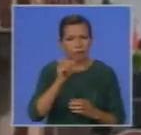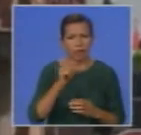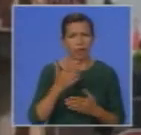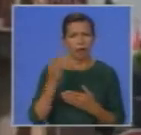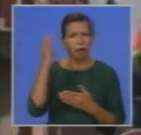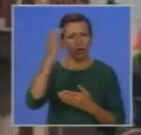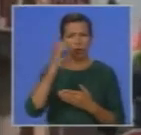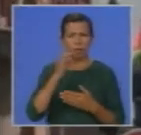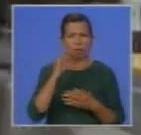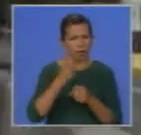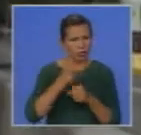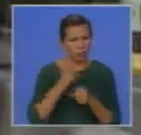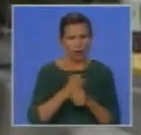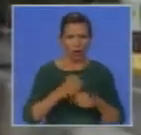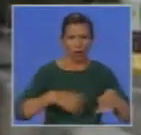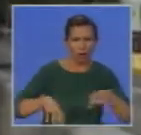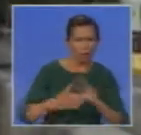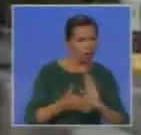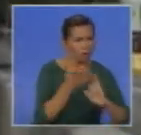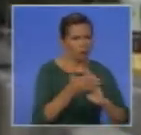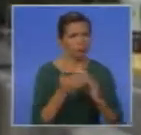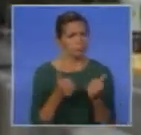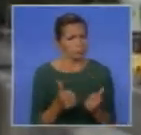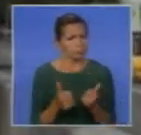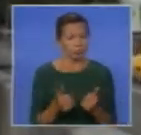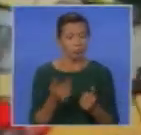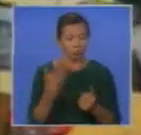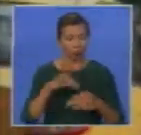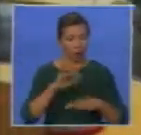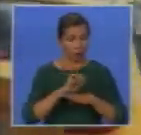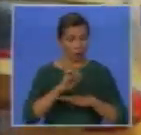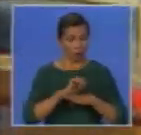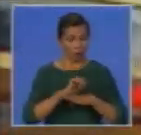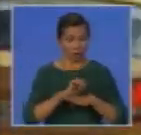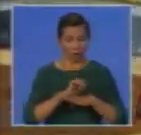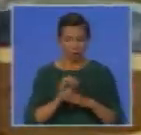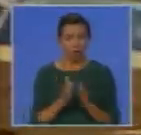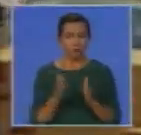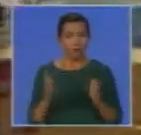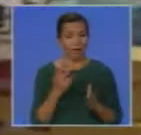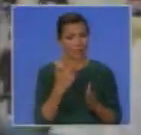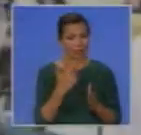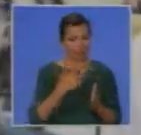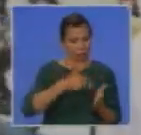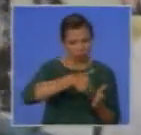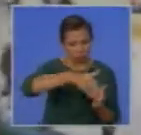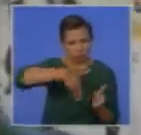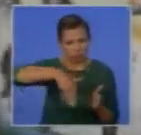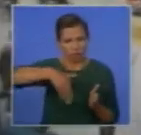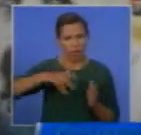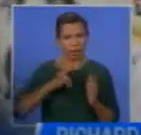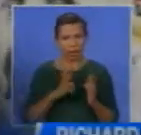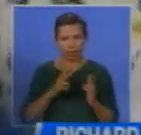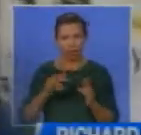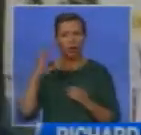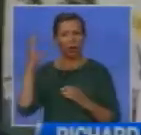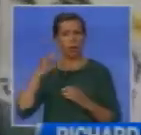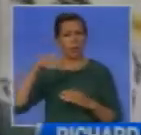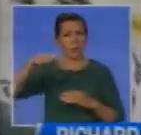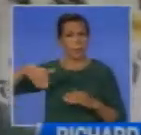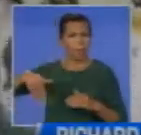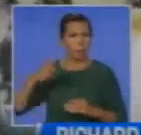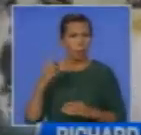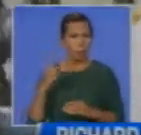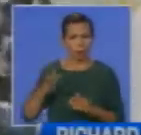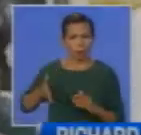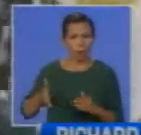gobierno colombiano, pues Ecuador ensanchó la vía de acceso a 3 carriles y en Colombia hay solo uno. Sobre la ampliación del lado ecuatoriano está muy